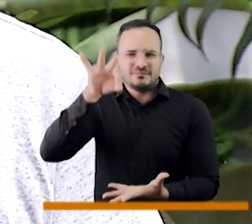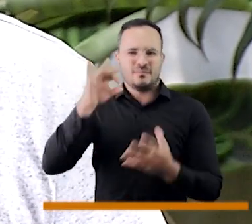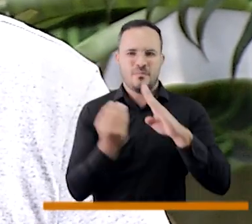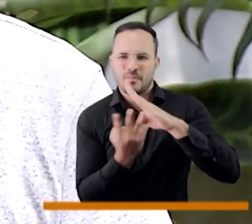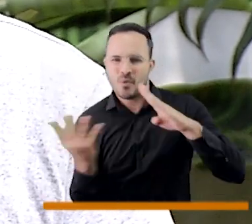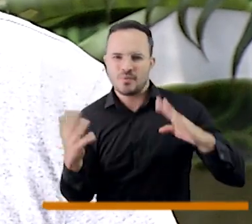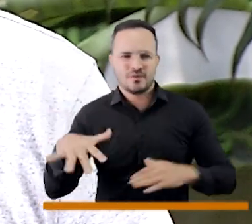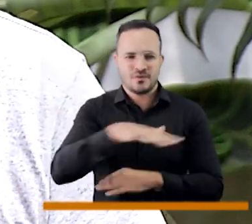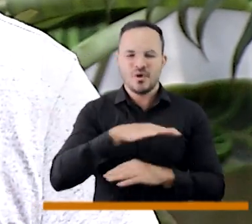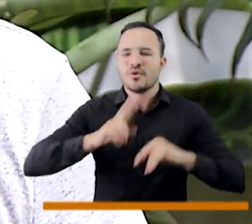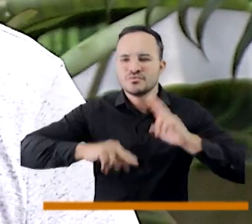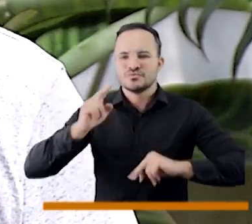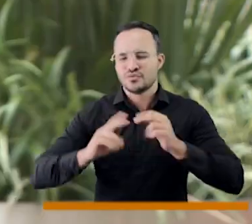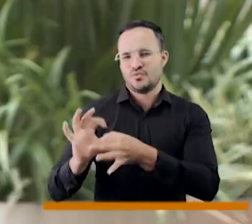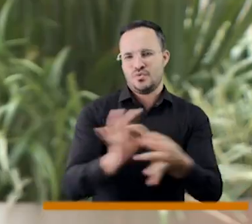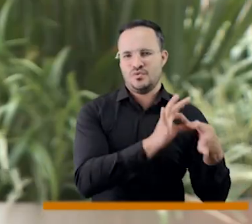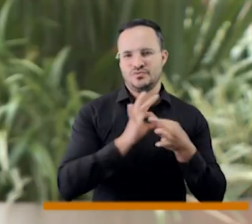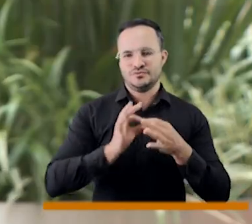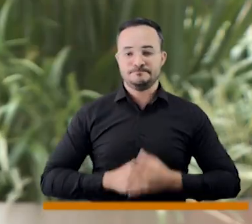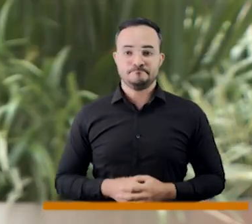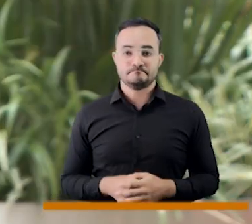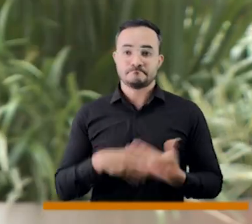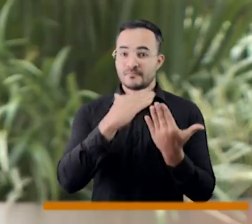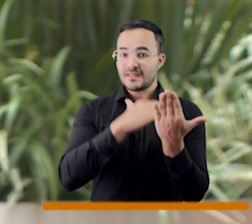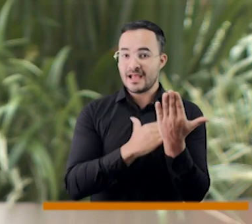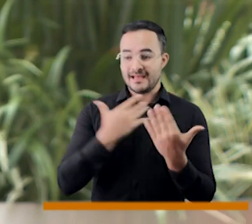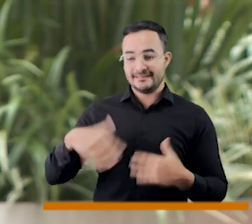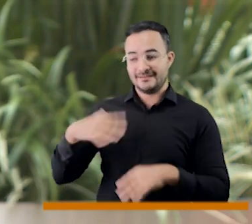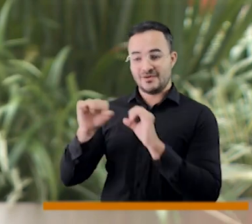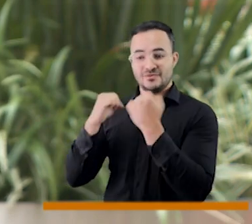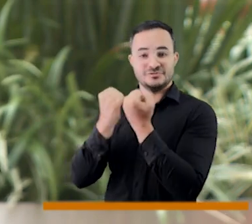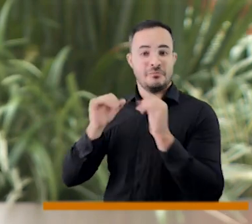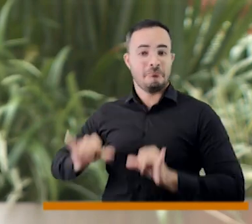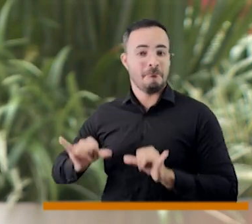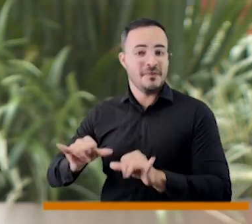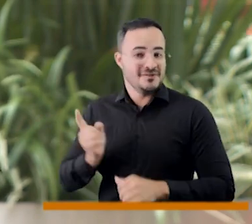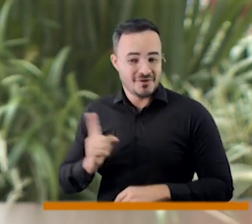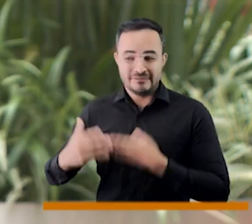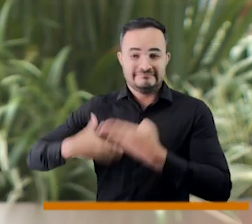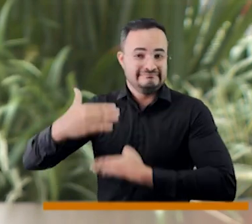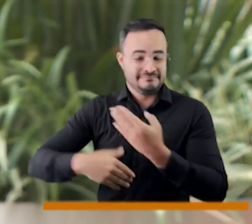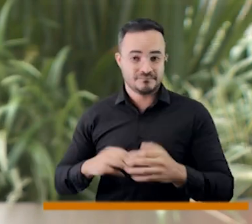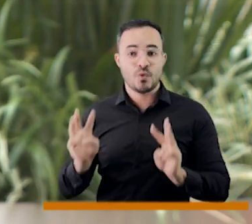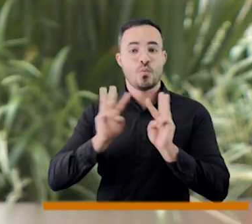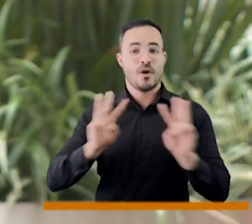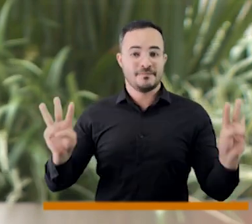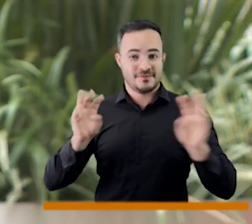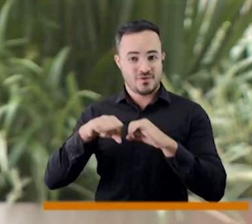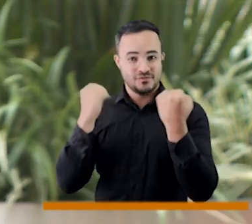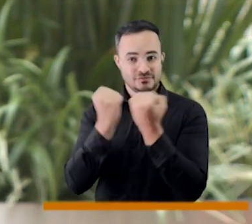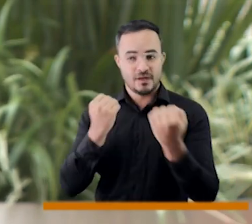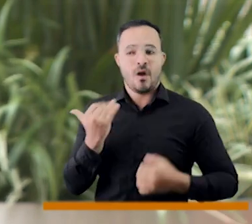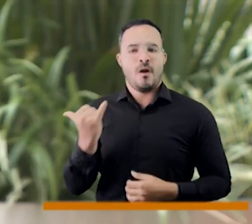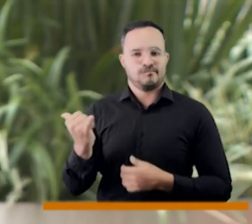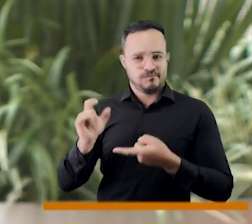lo público, de la construcción colectiva. Y la agenda de la corporación no se detiene. En nuestra página web